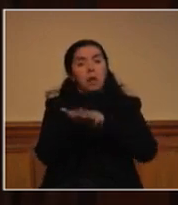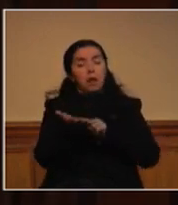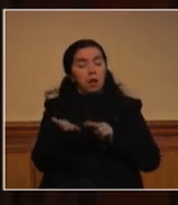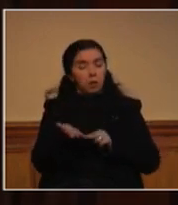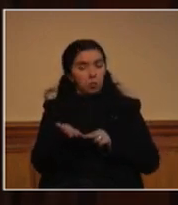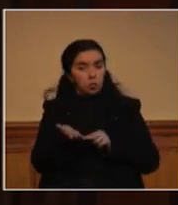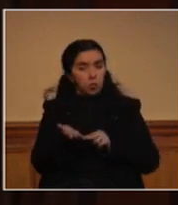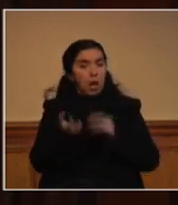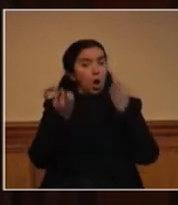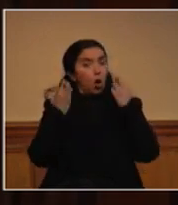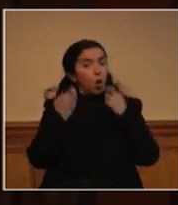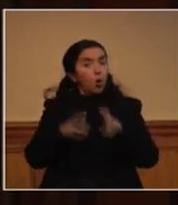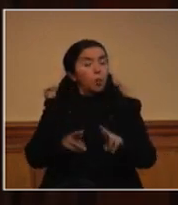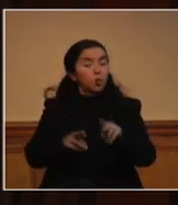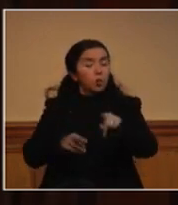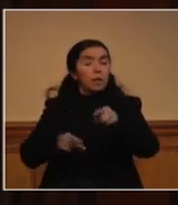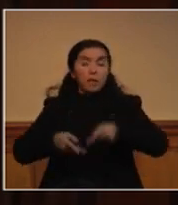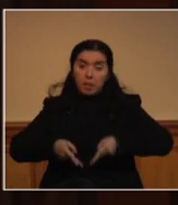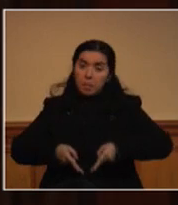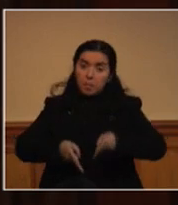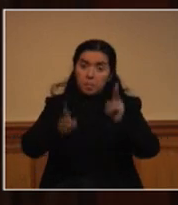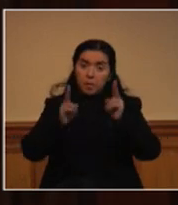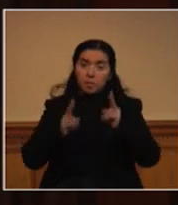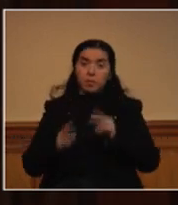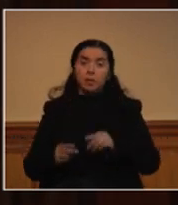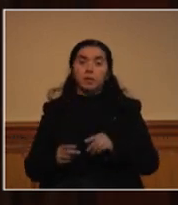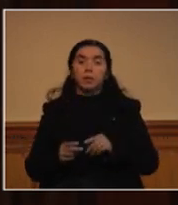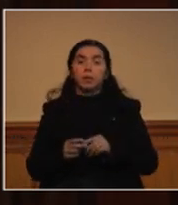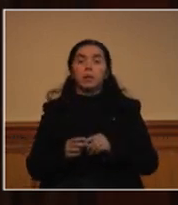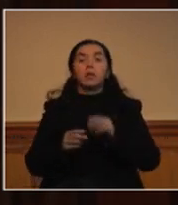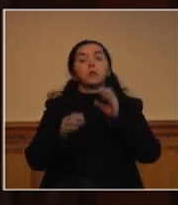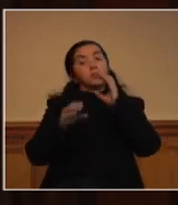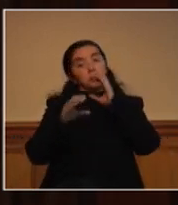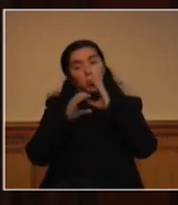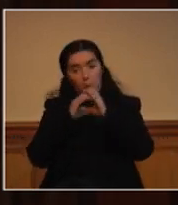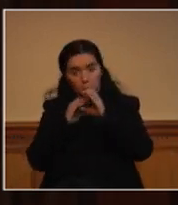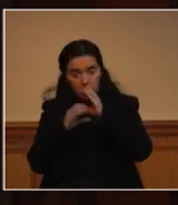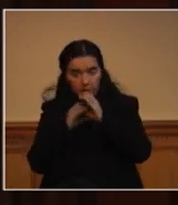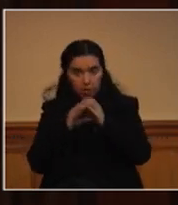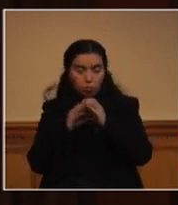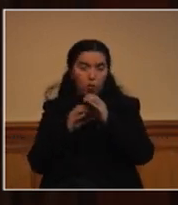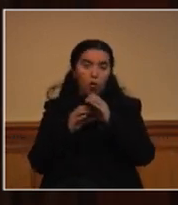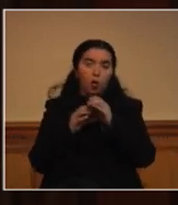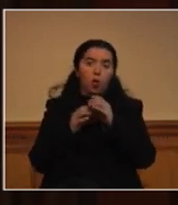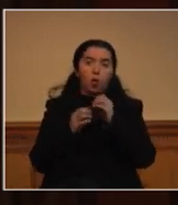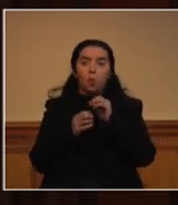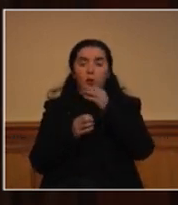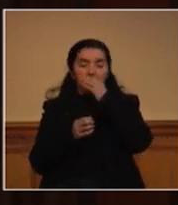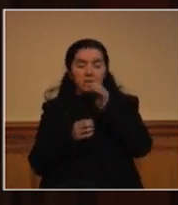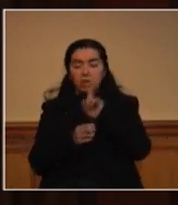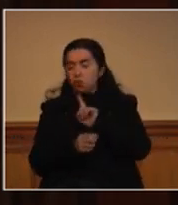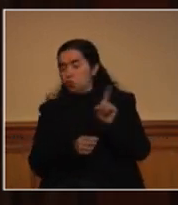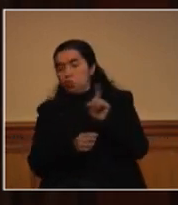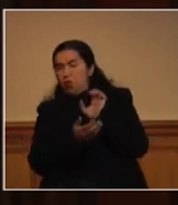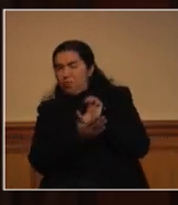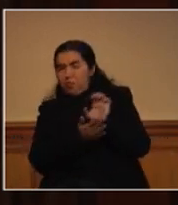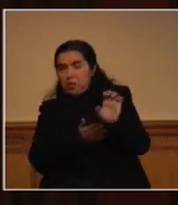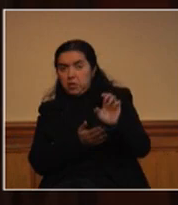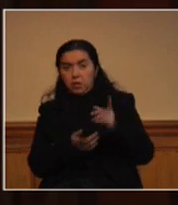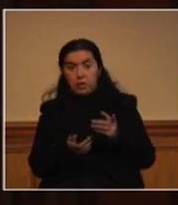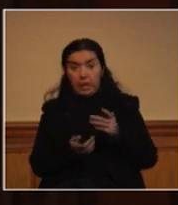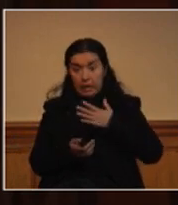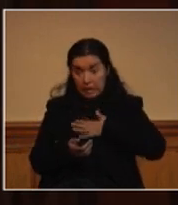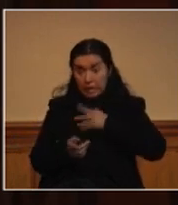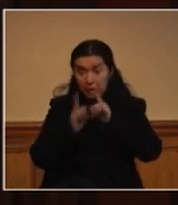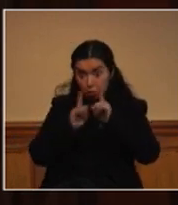Estas oportunidades les permiten desarrollar funciones comunicativas como rechazar o negar. ¿Quieres que te cuente un cuento?